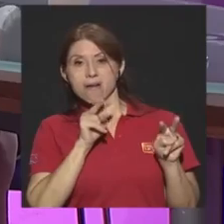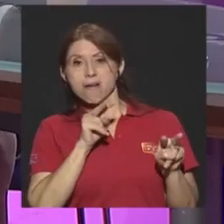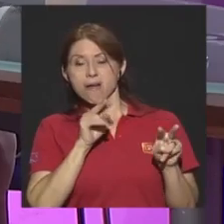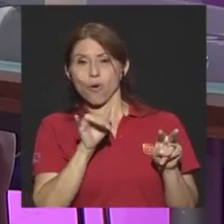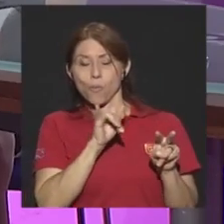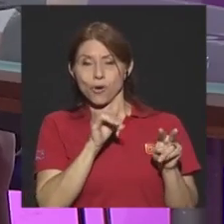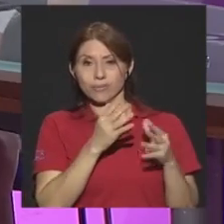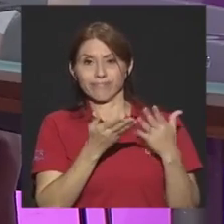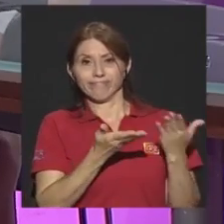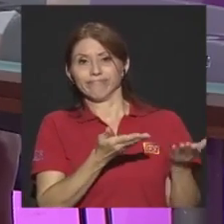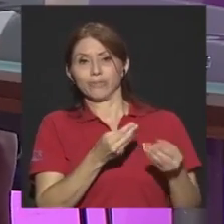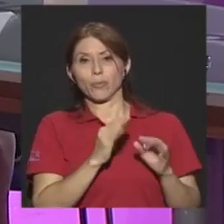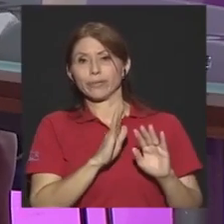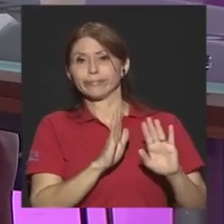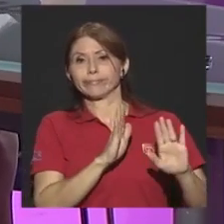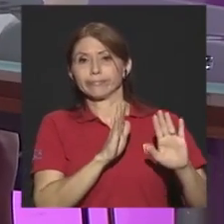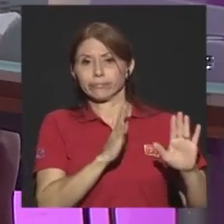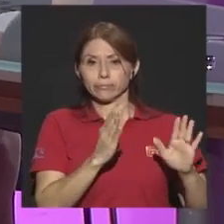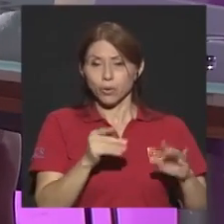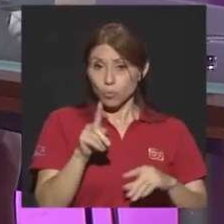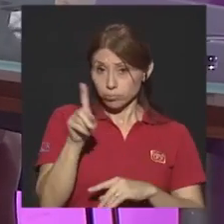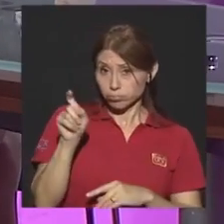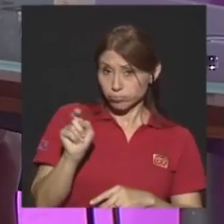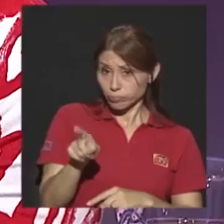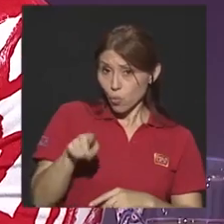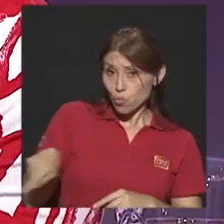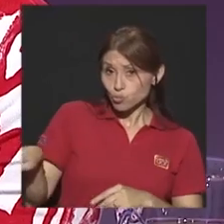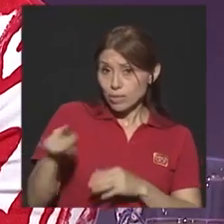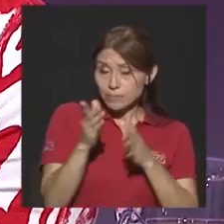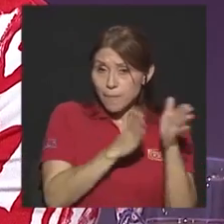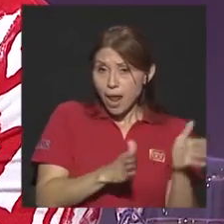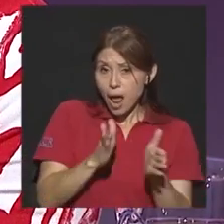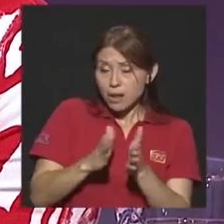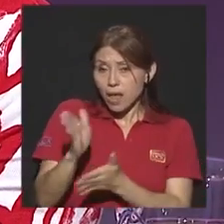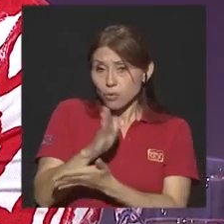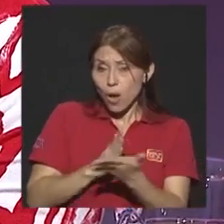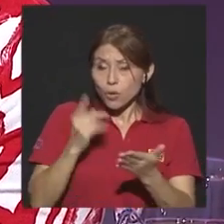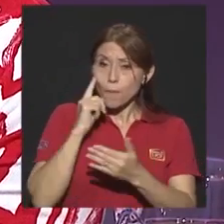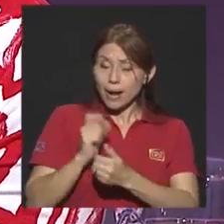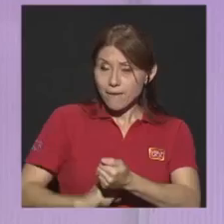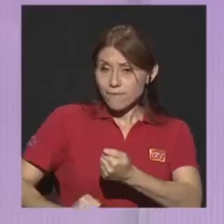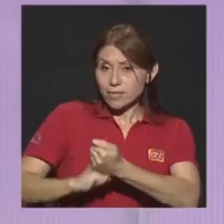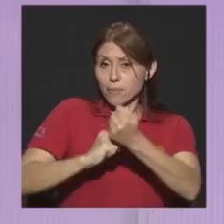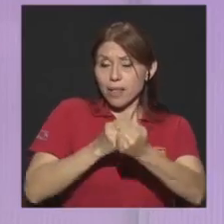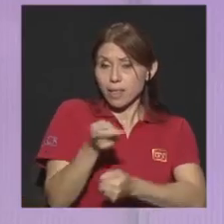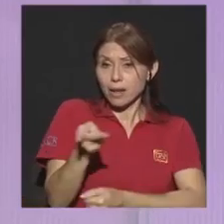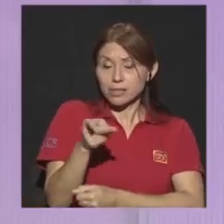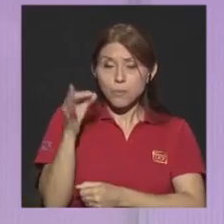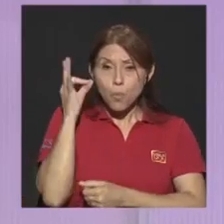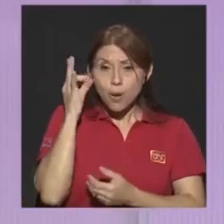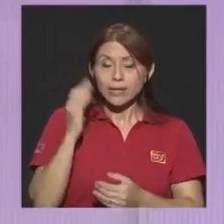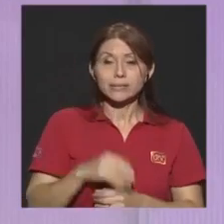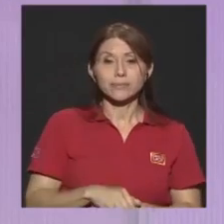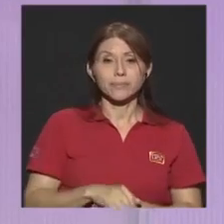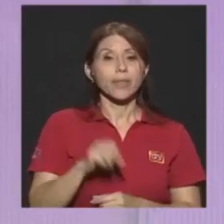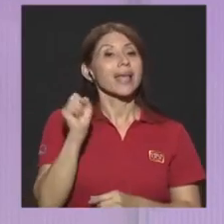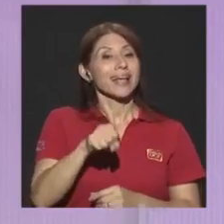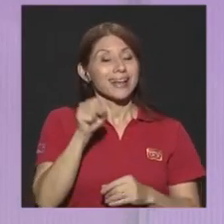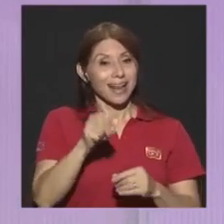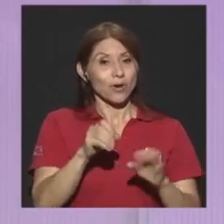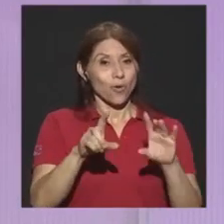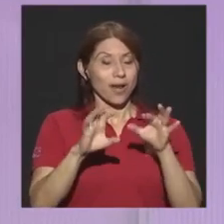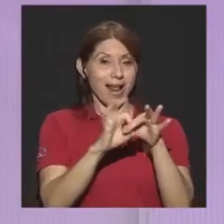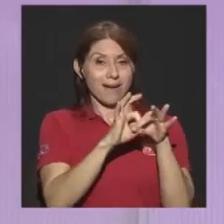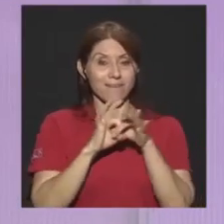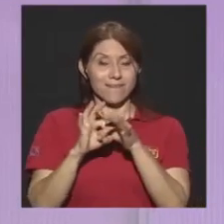las estigmatice hasta en su comunidad. ¿Ustedes están planeando alguna acción más para respaldarlas? Claro, la Red Feminista de Violencia